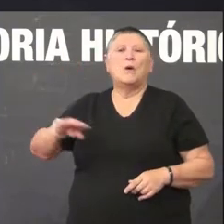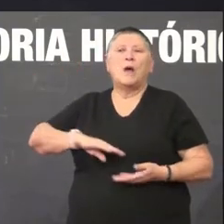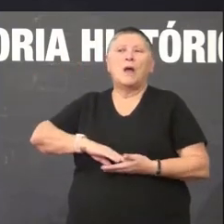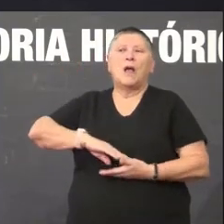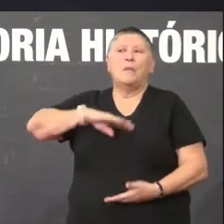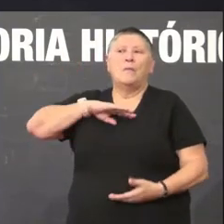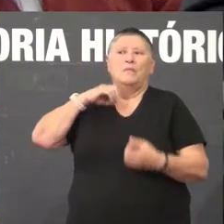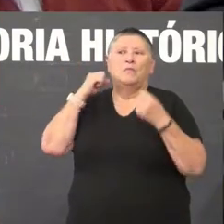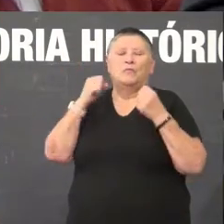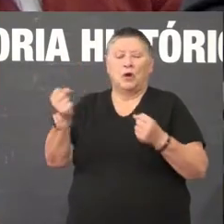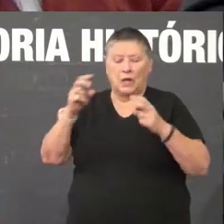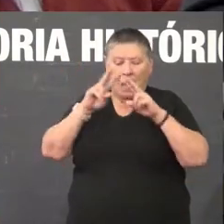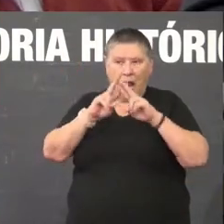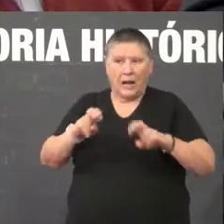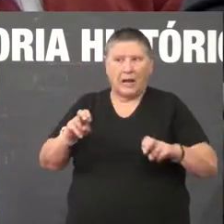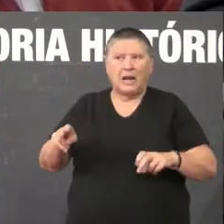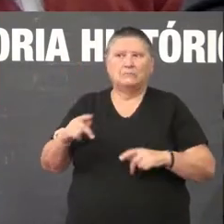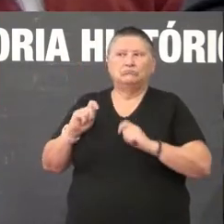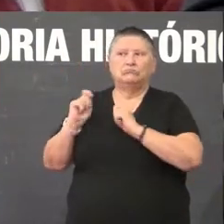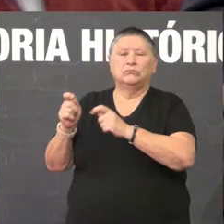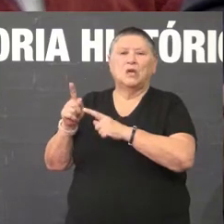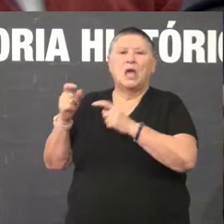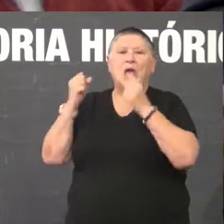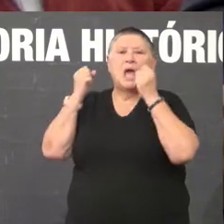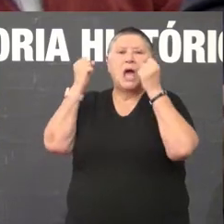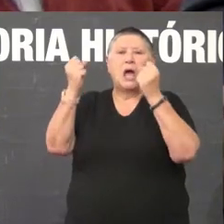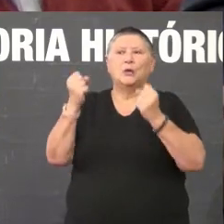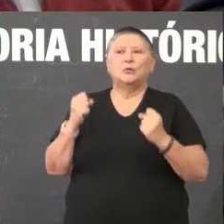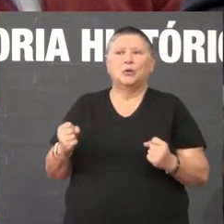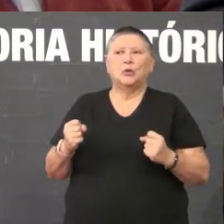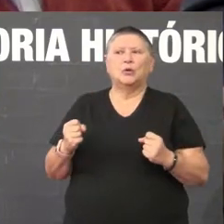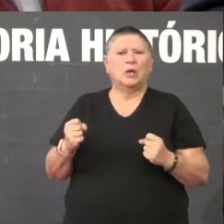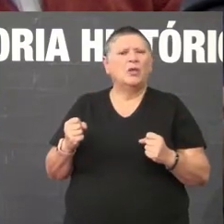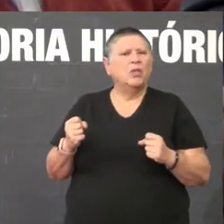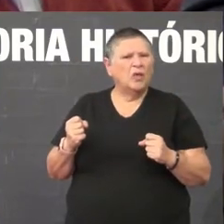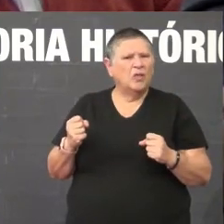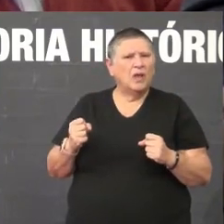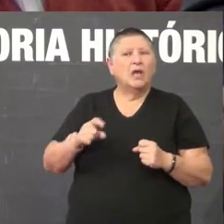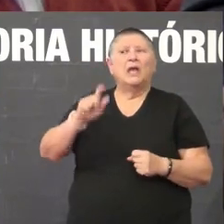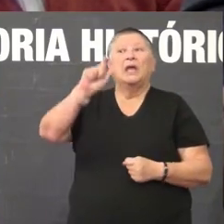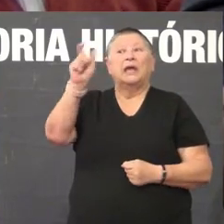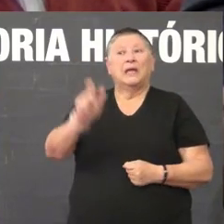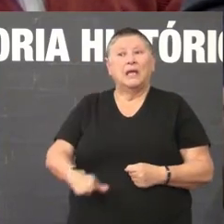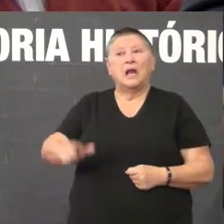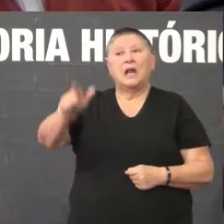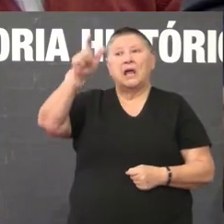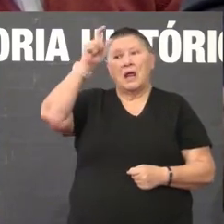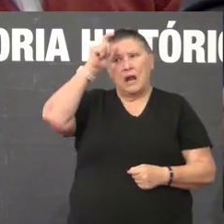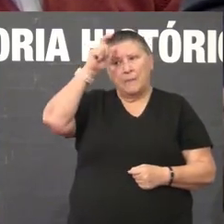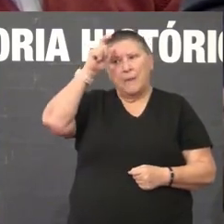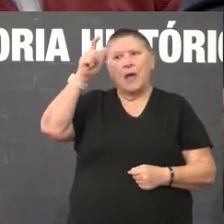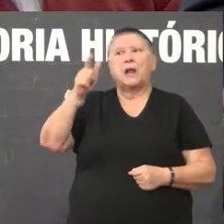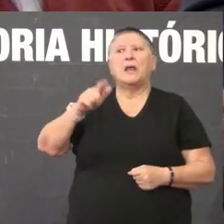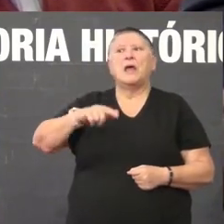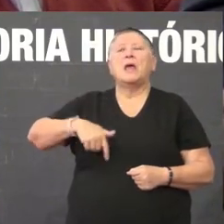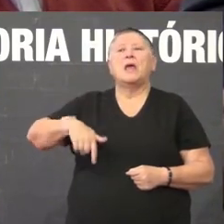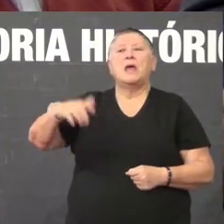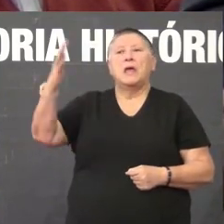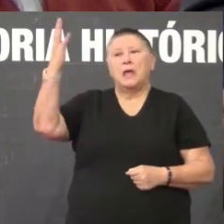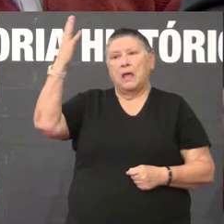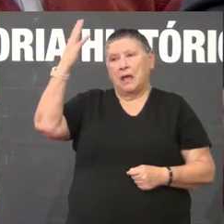que foi recoñecido como unha autoridade non somente en Italia, é dicir, en Alemania e en gran parte de América,